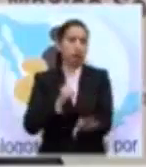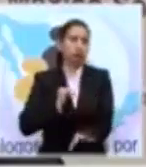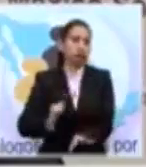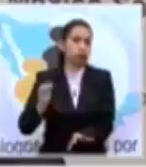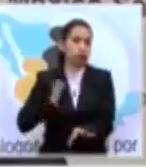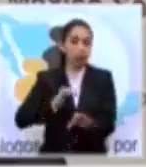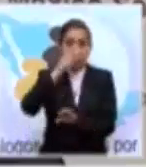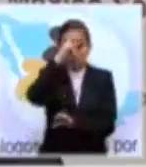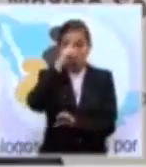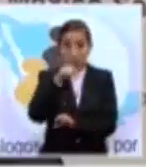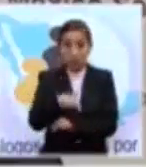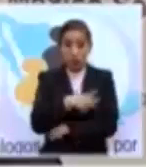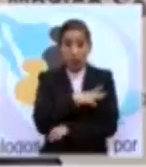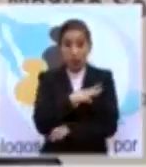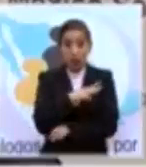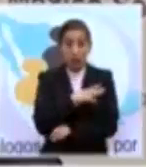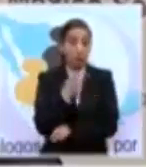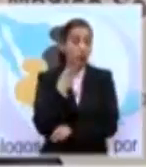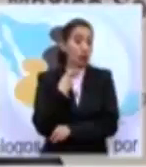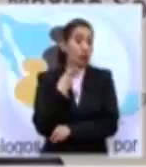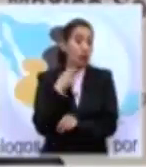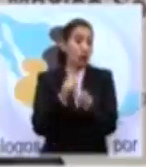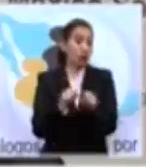país, que sin duda alguna es la política social.